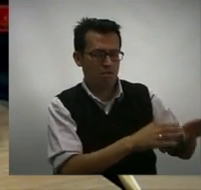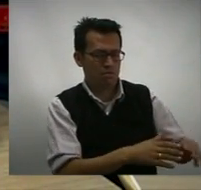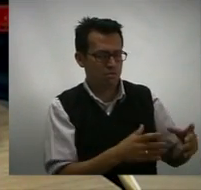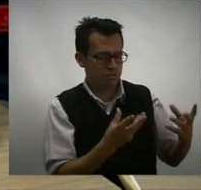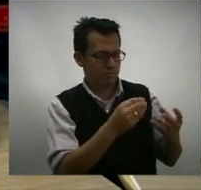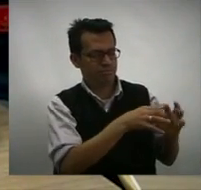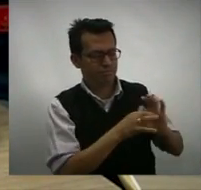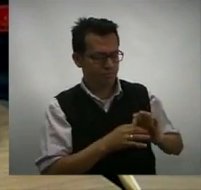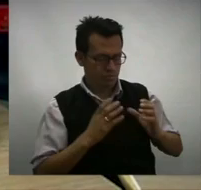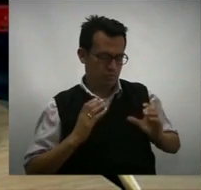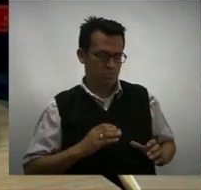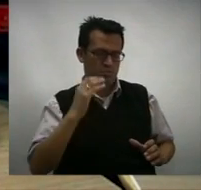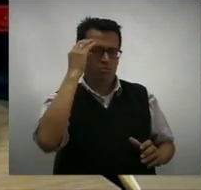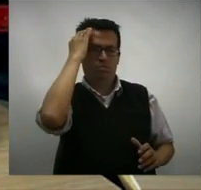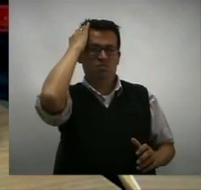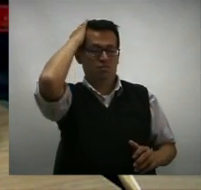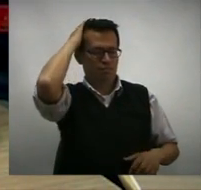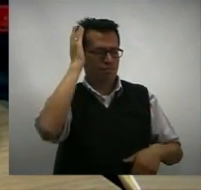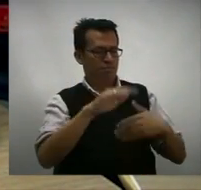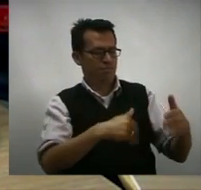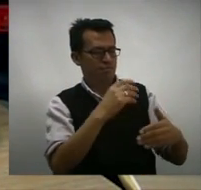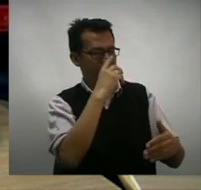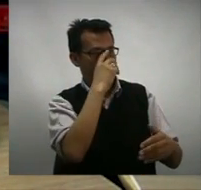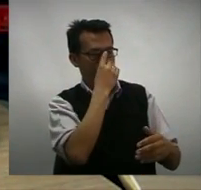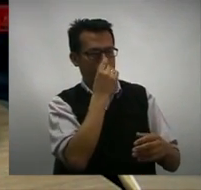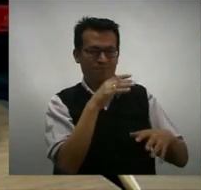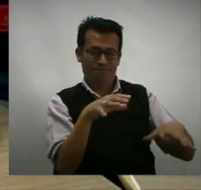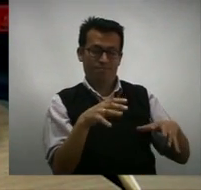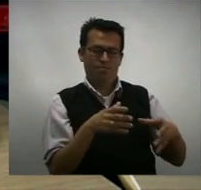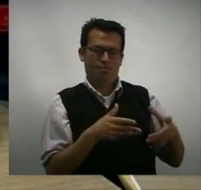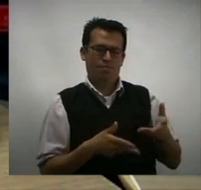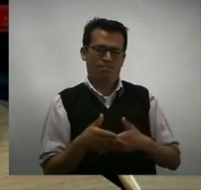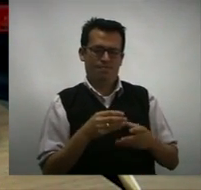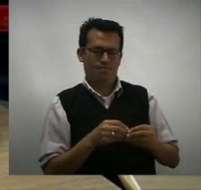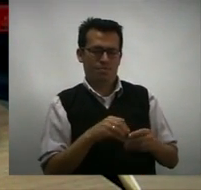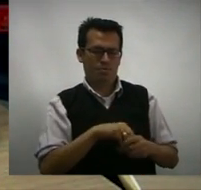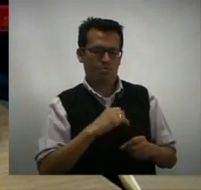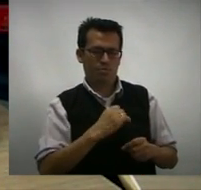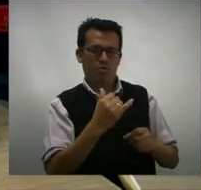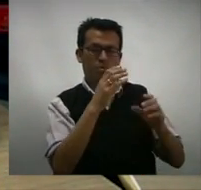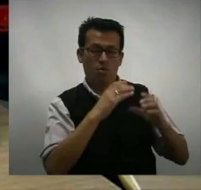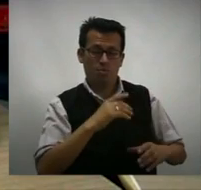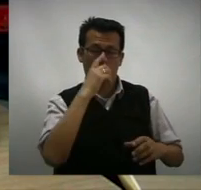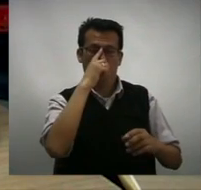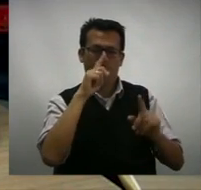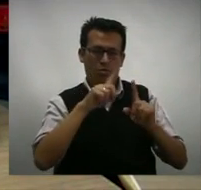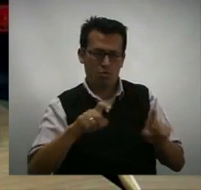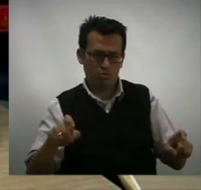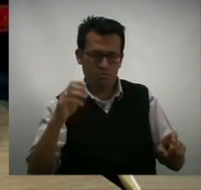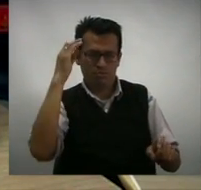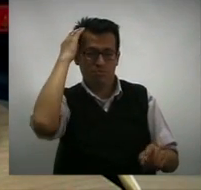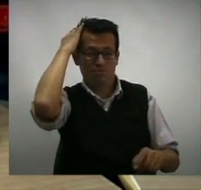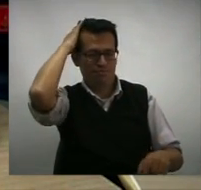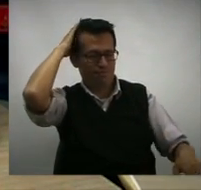Así pues, el nivel diagramático de dicha convivencia social constituye cuerpos, cosas, objetos que pasan a formar parte